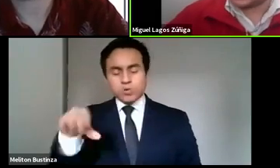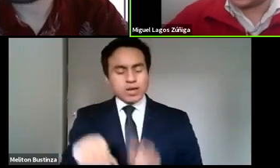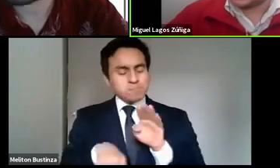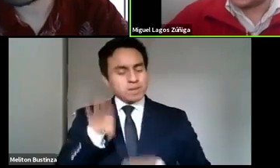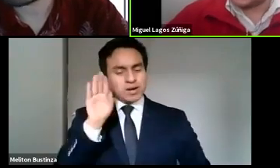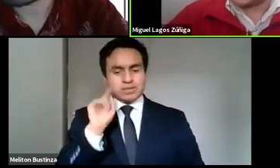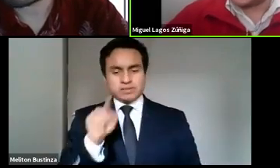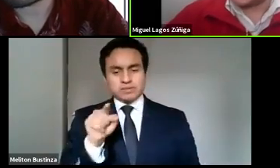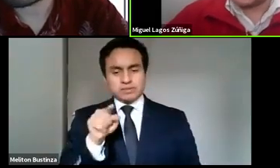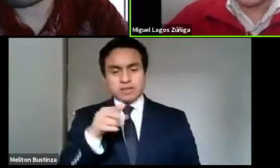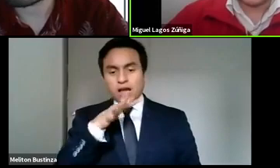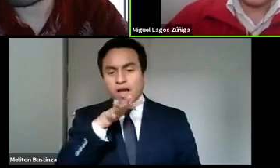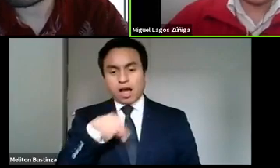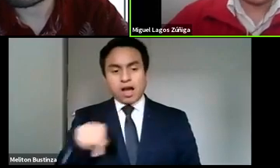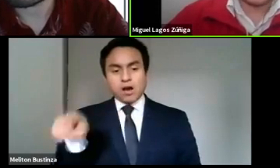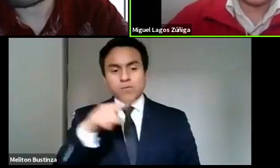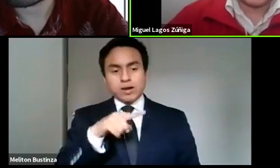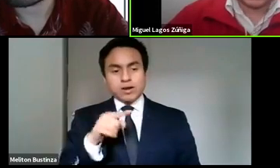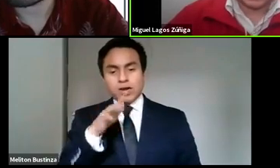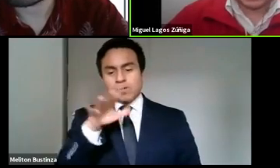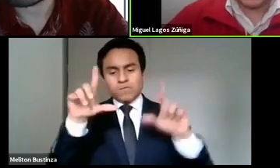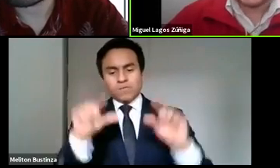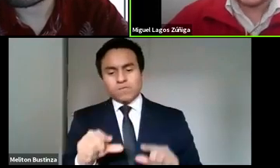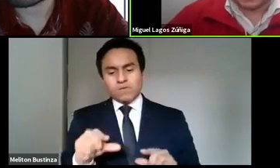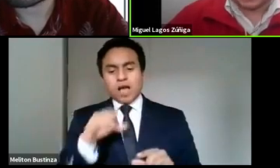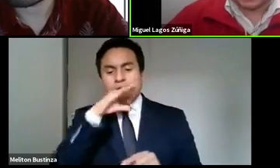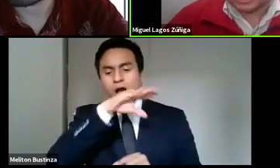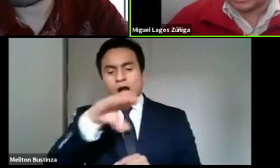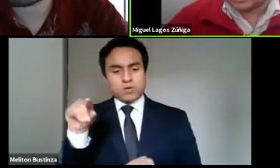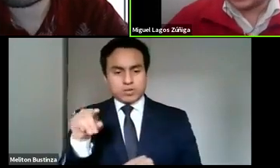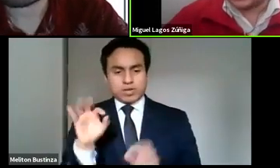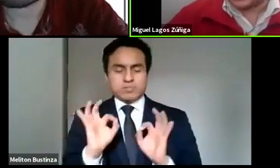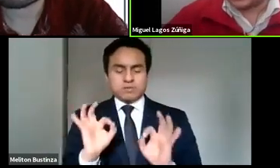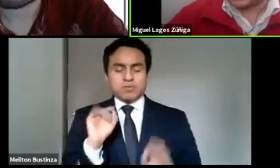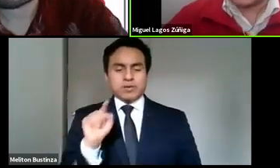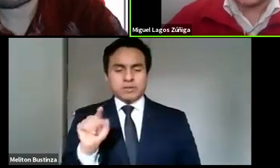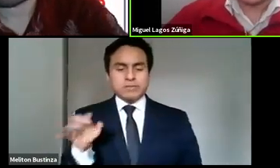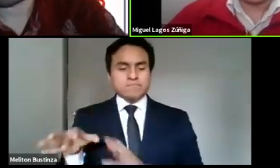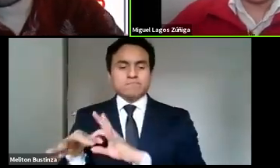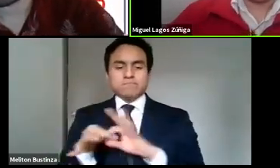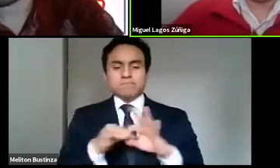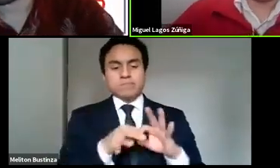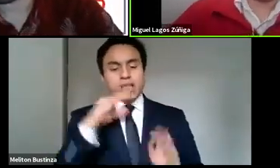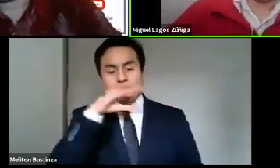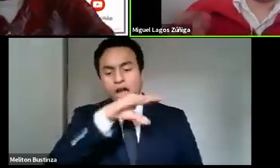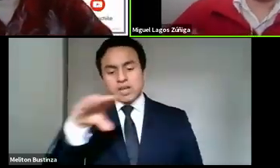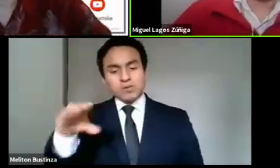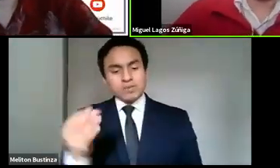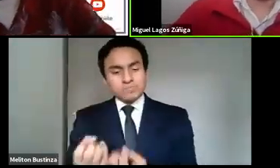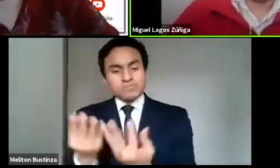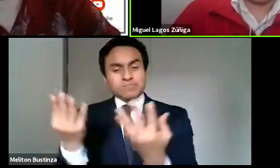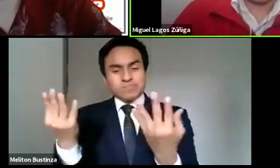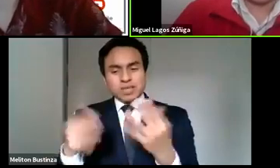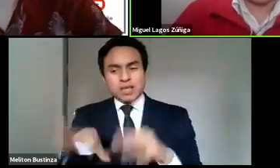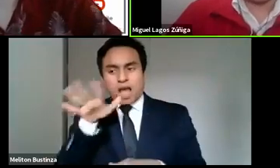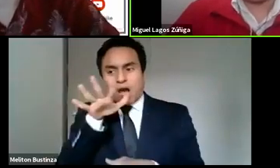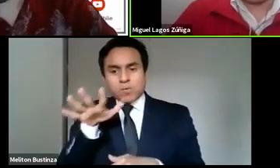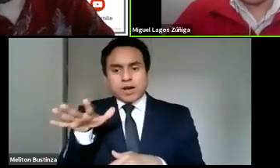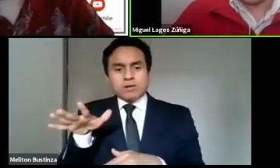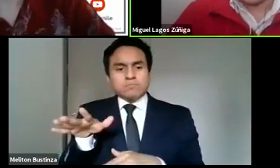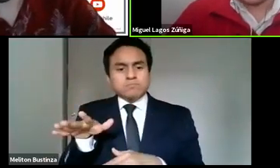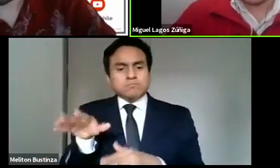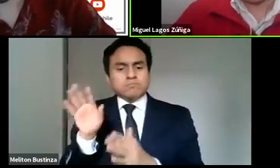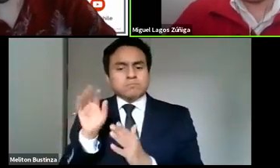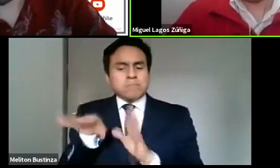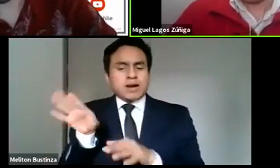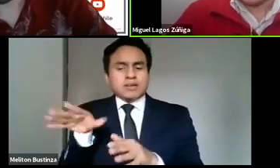aquí estamos en crisis de agua por un tema agrícola, principalmente. Y los agrícolas son los que tienen más agua consumtiva. Entonces yo me